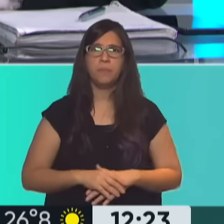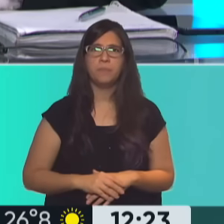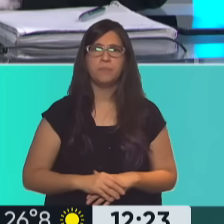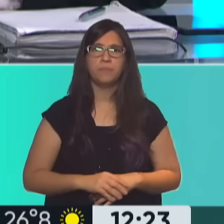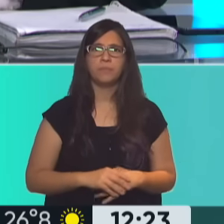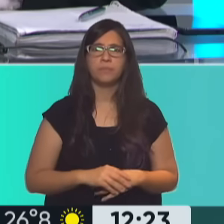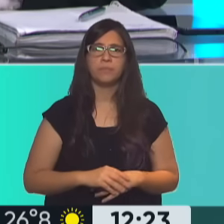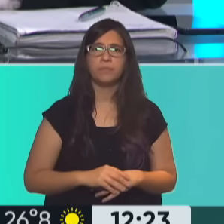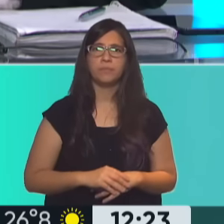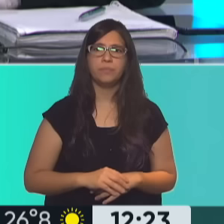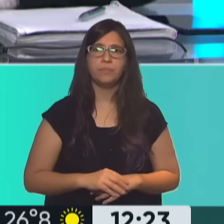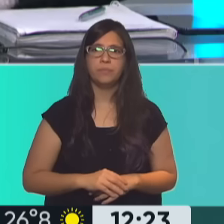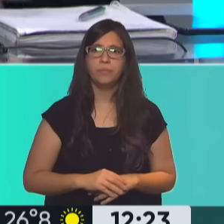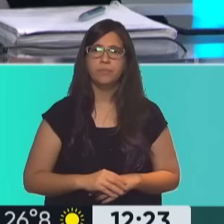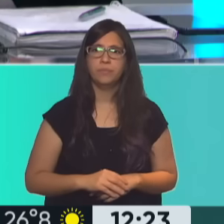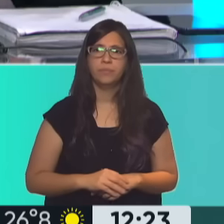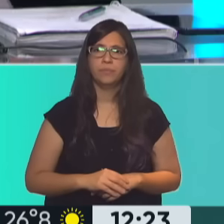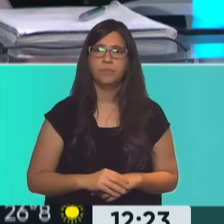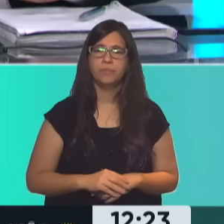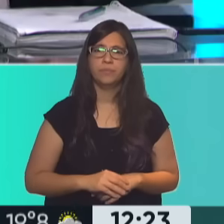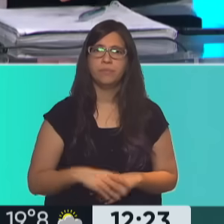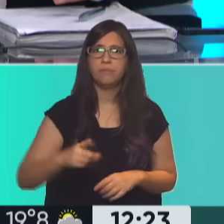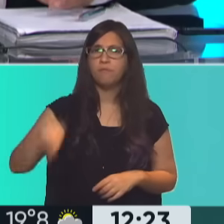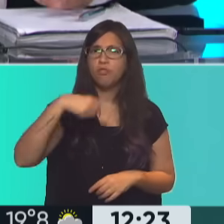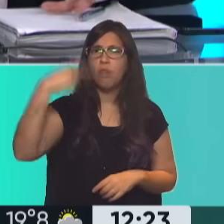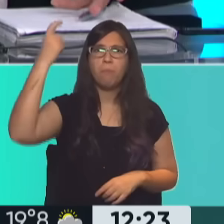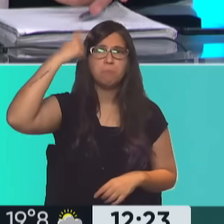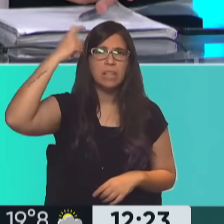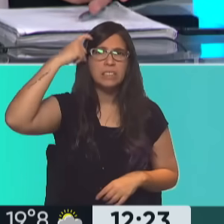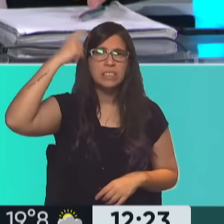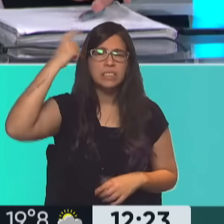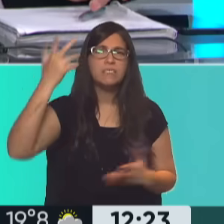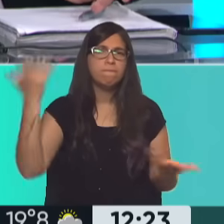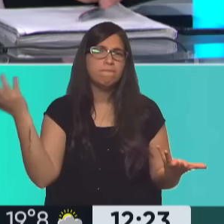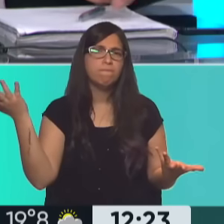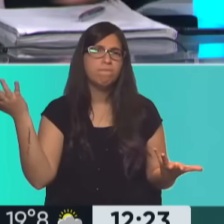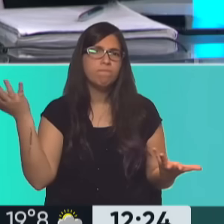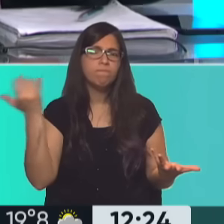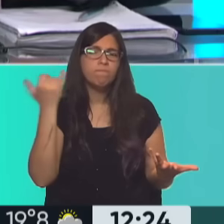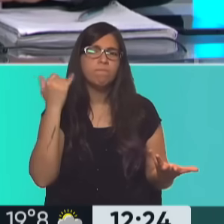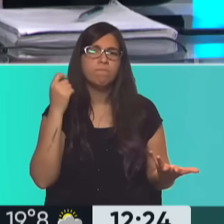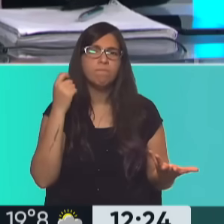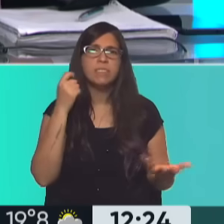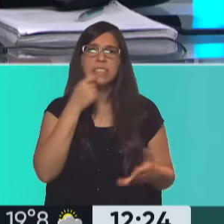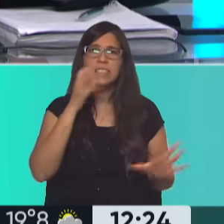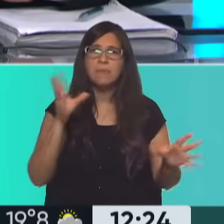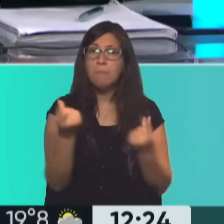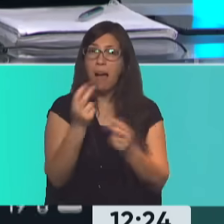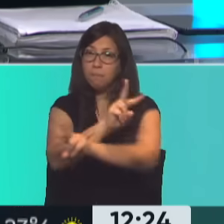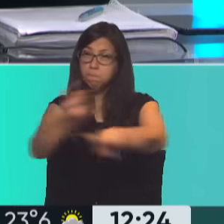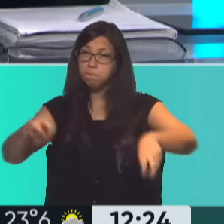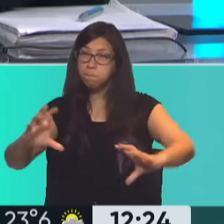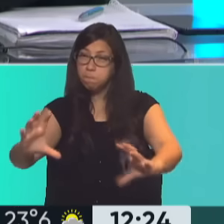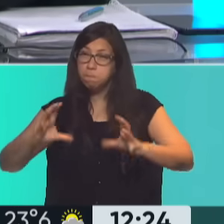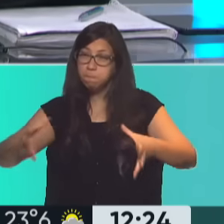devaluación o dolarización que esos piensan mucho en lo que va a ser lo que sería una concentración económica muy fuerte